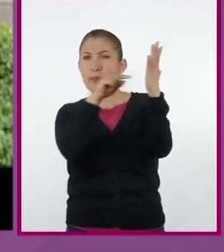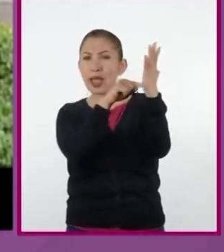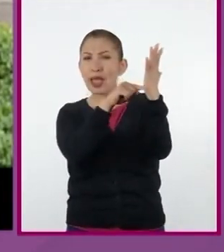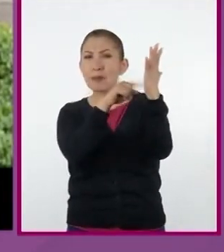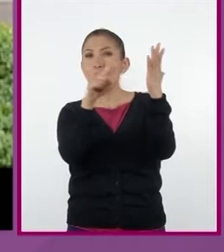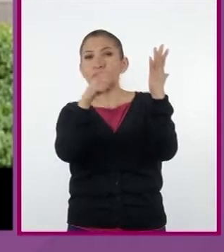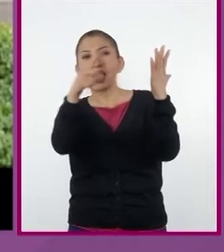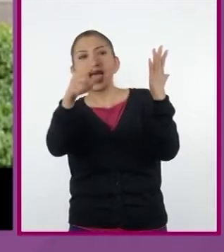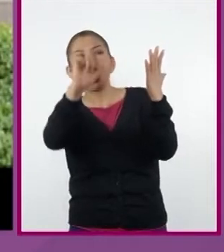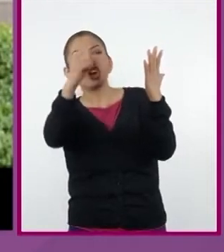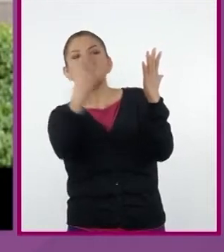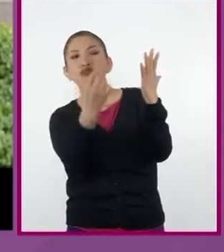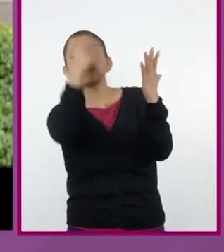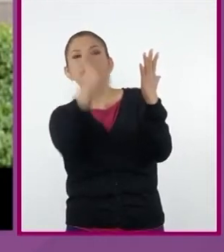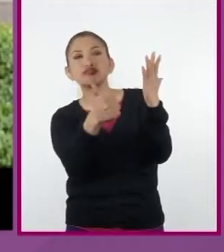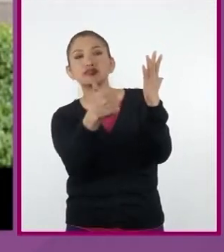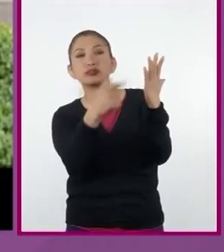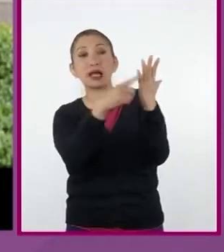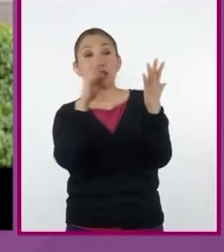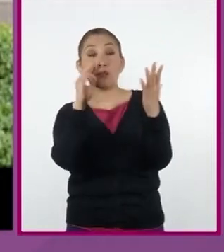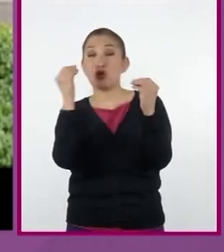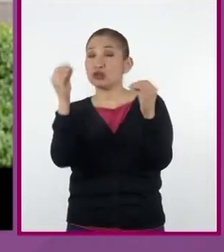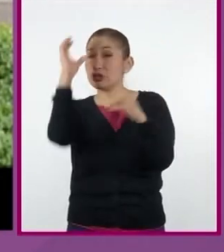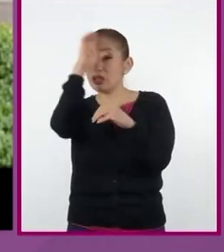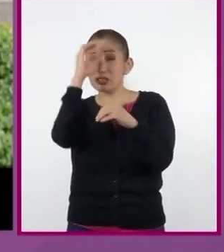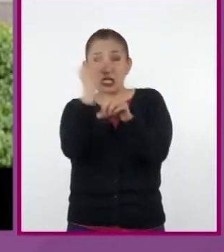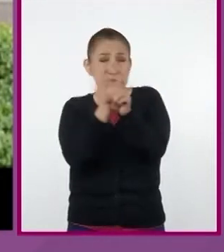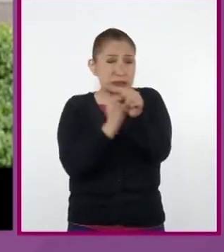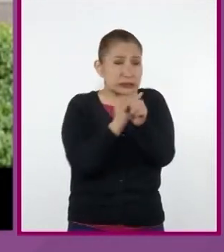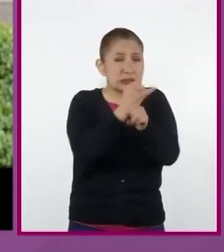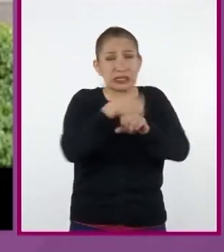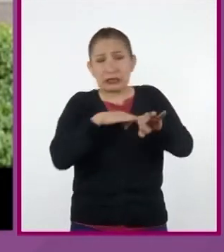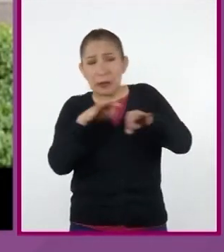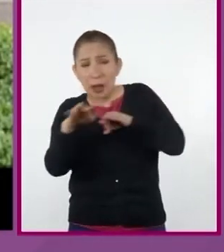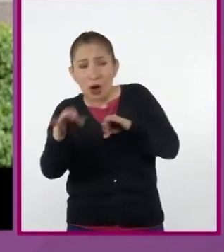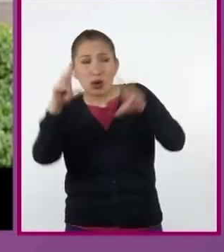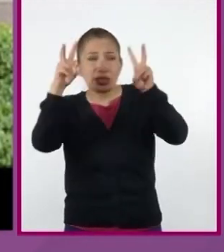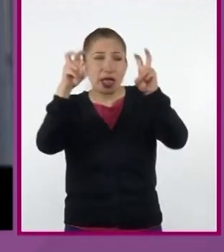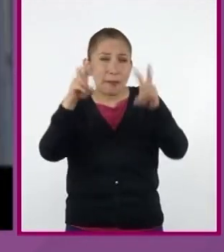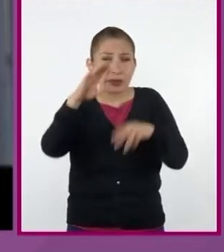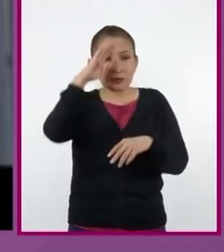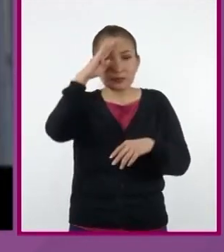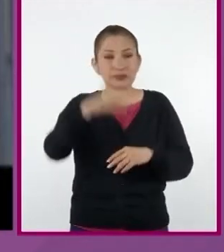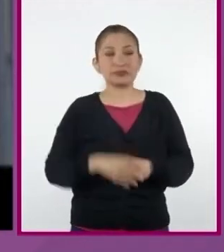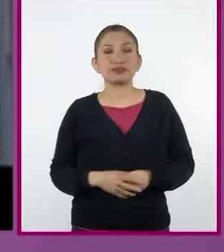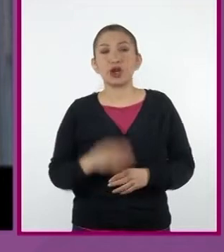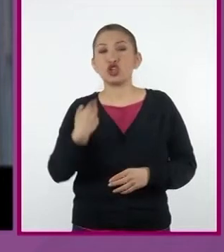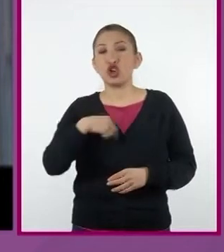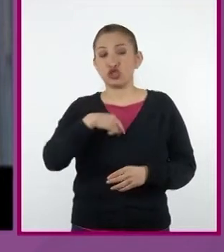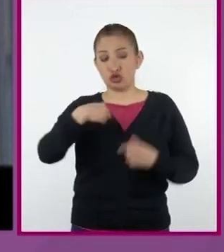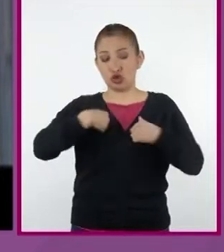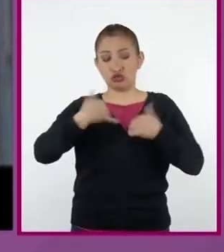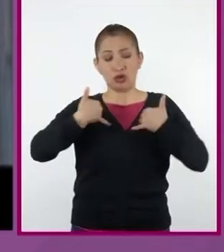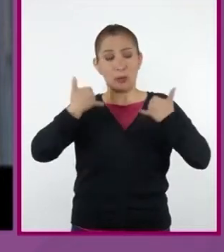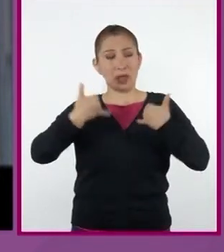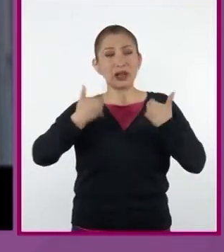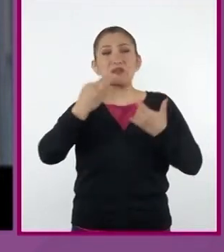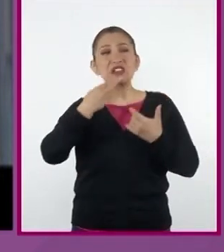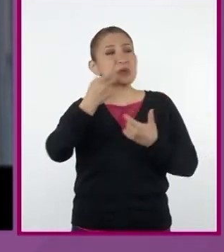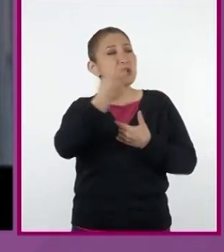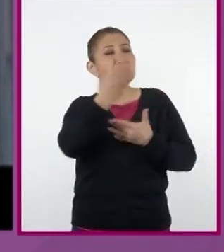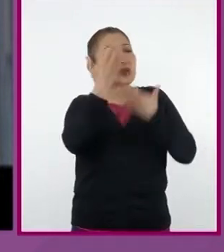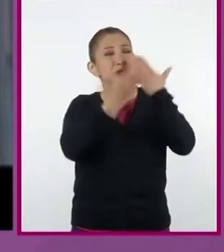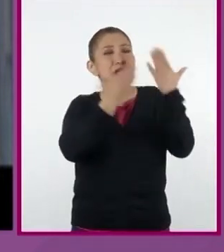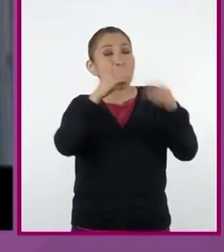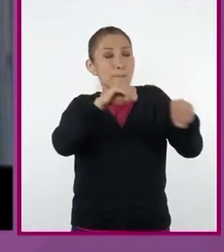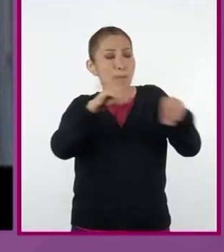dado mucho que trabajar a los científicos y muchos temas muy interesantes para pensar. A nosotros como jóvenes, ¿para qué nos sirve estudiar